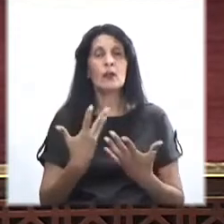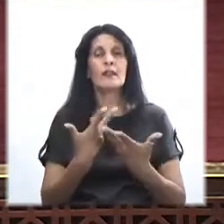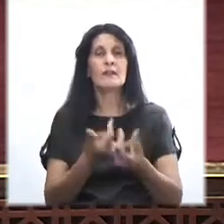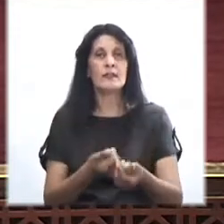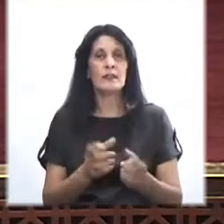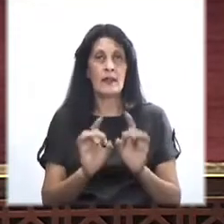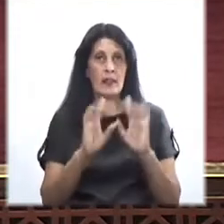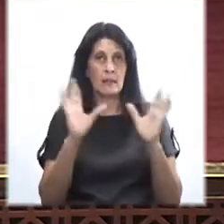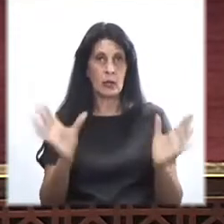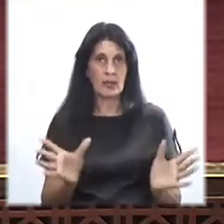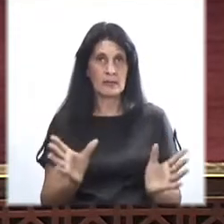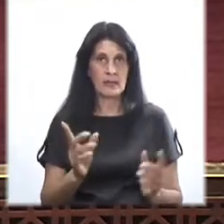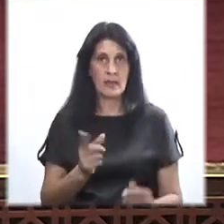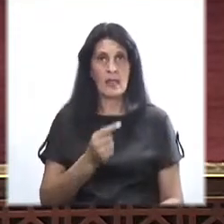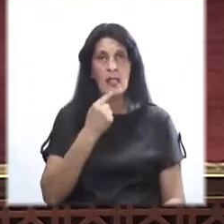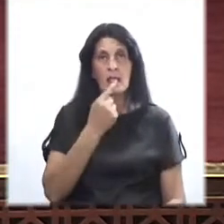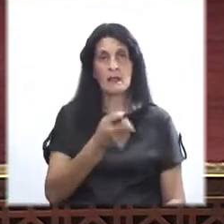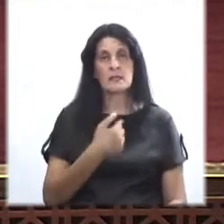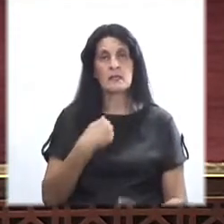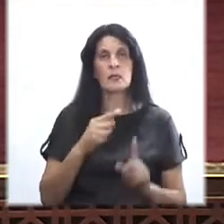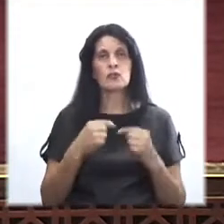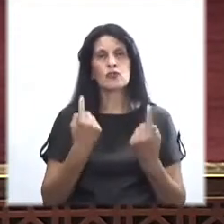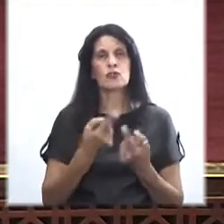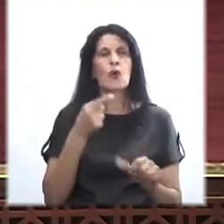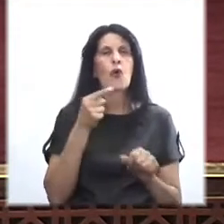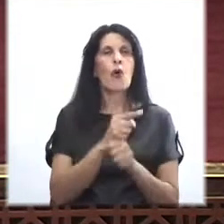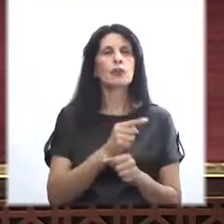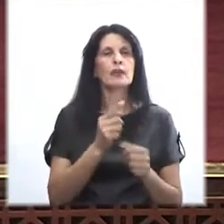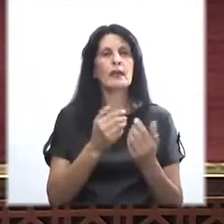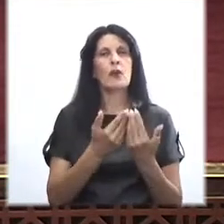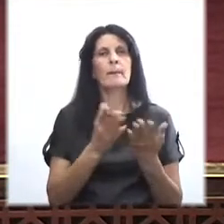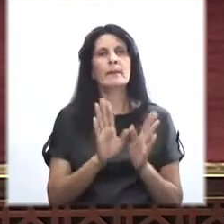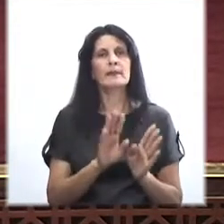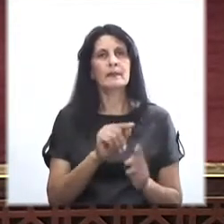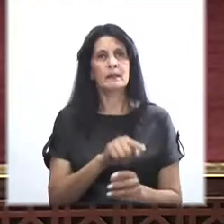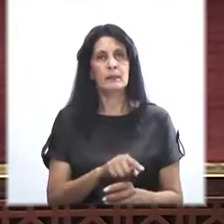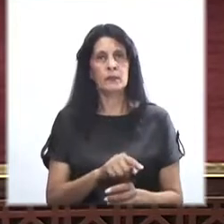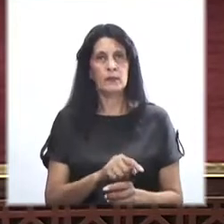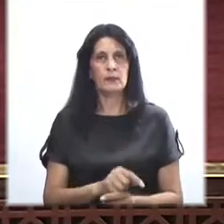democracia. Dicen que vamos contra los principios